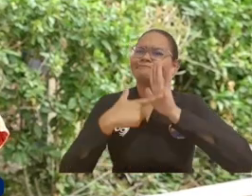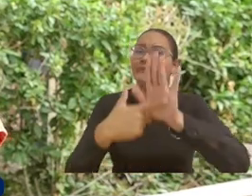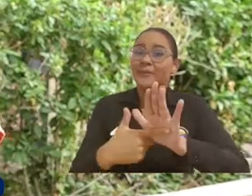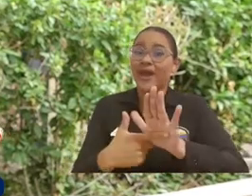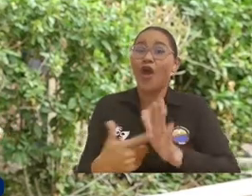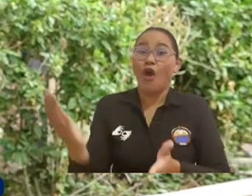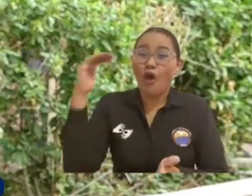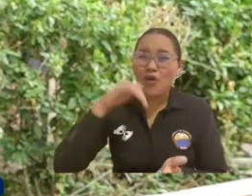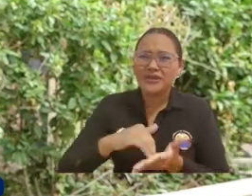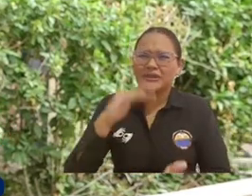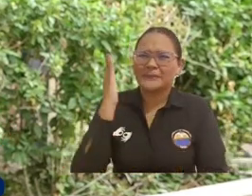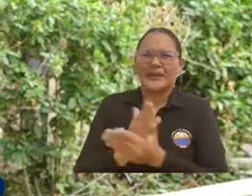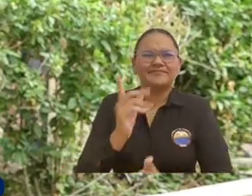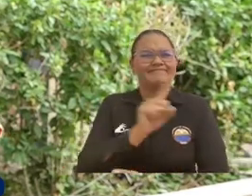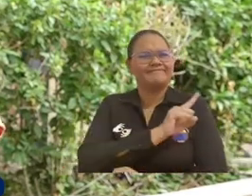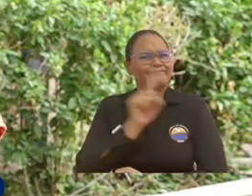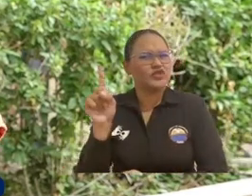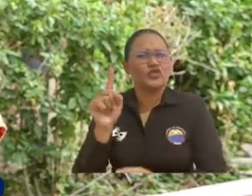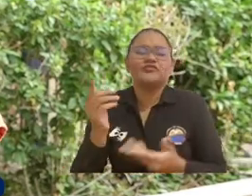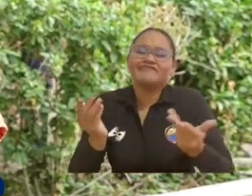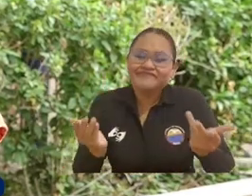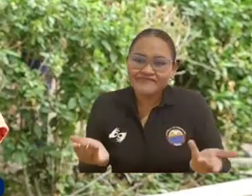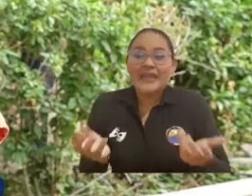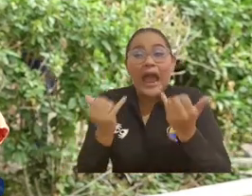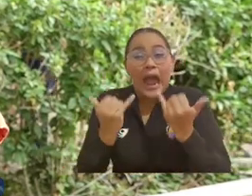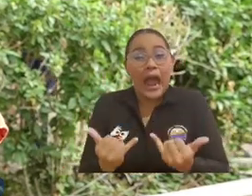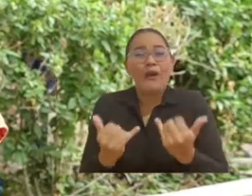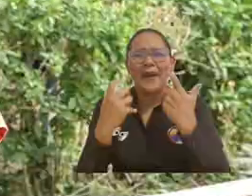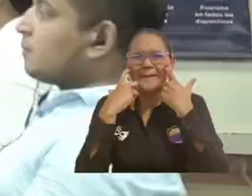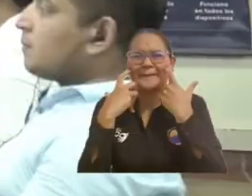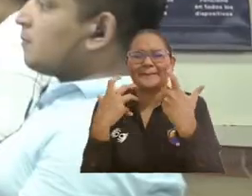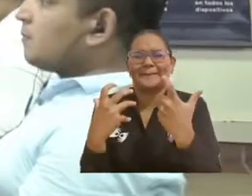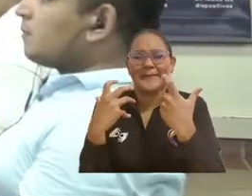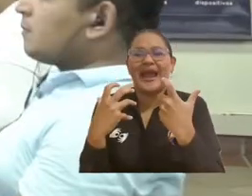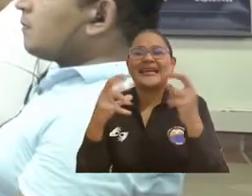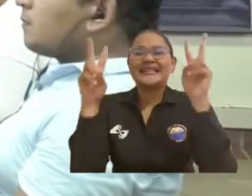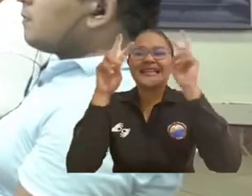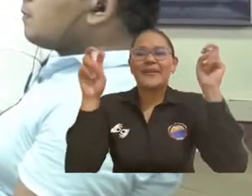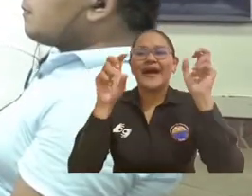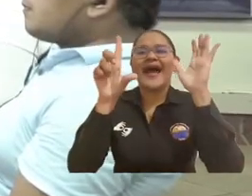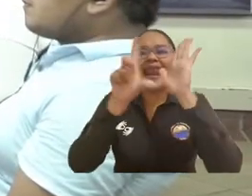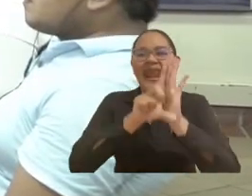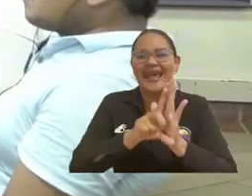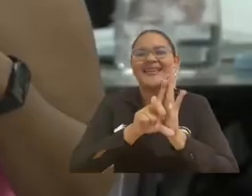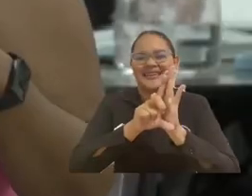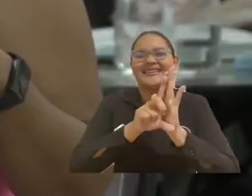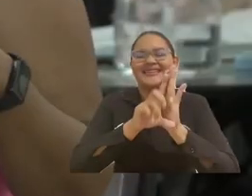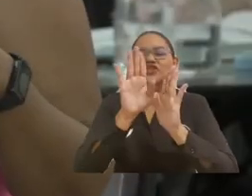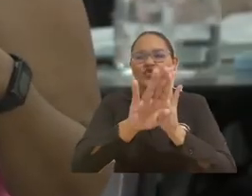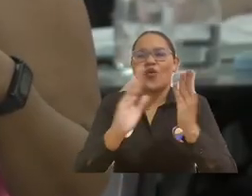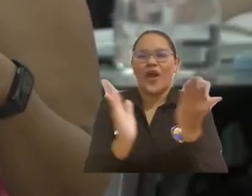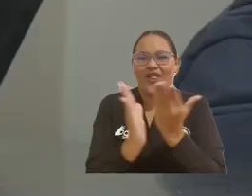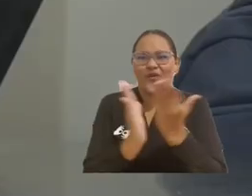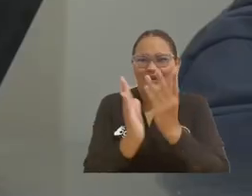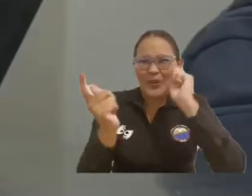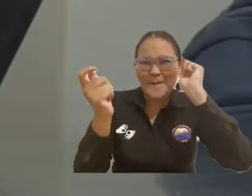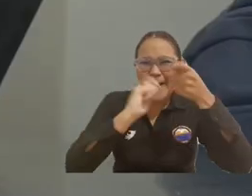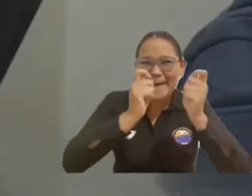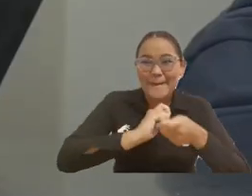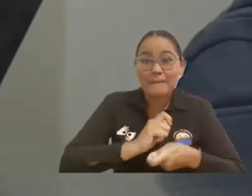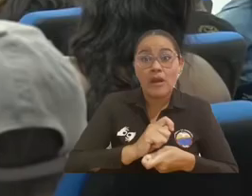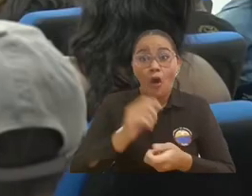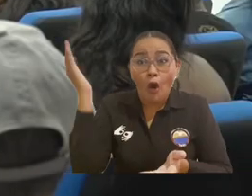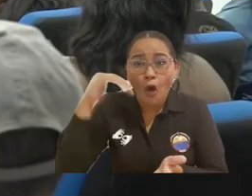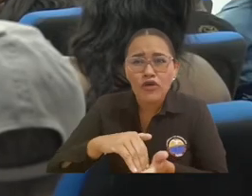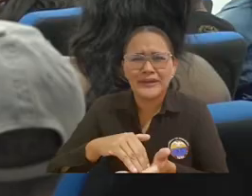actos como estos no se vuelvan a repetir, especialmente ahora que estamos en el marco de las discusiones a la nueva ley de educación superior. Celebro